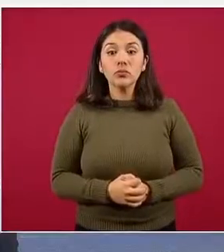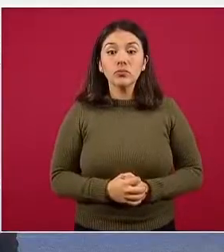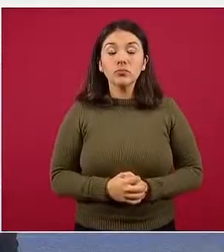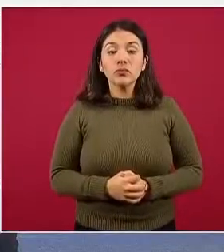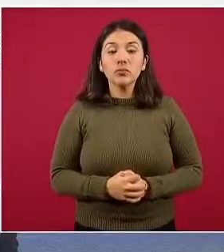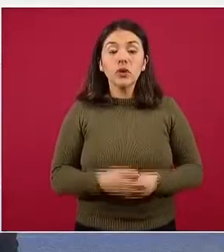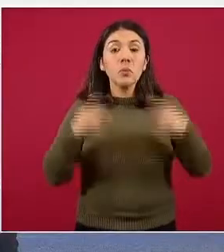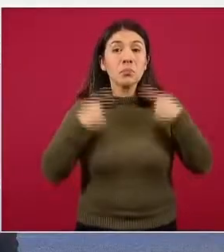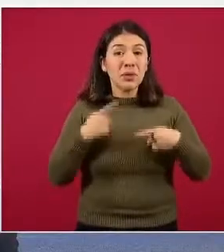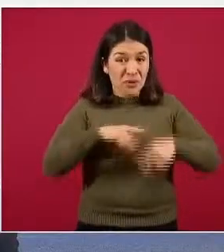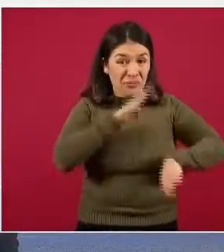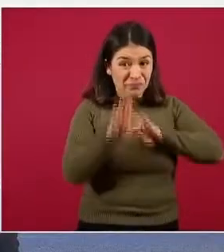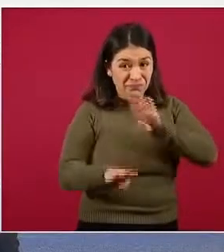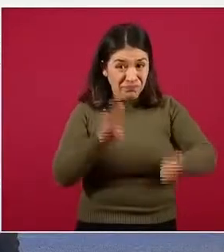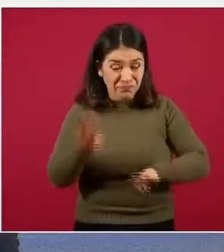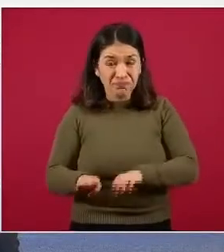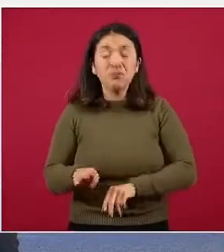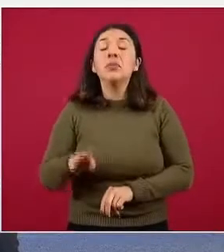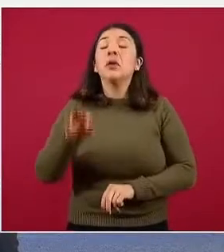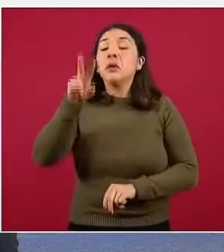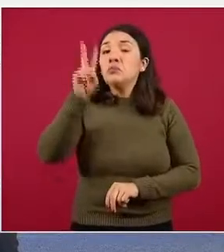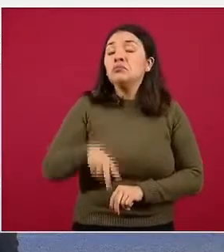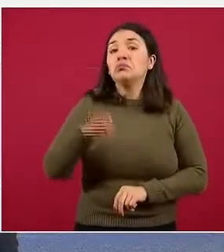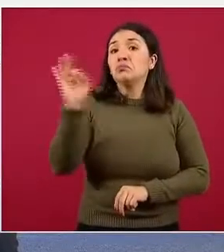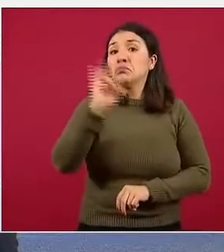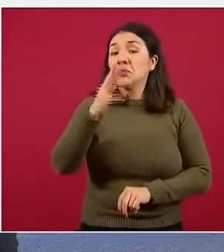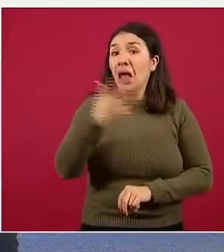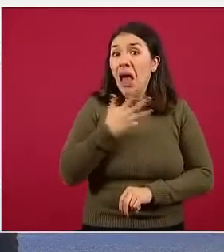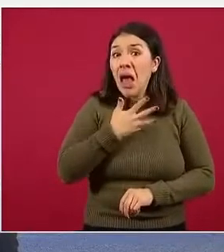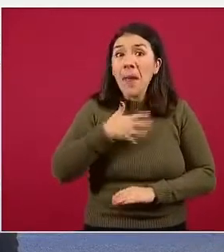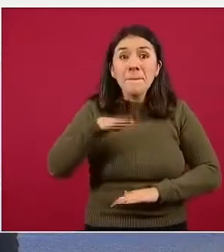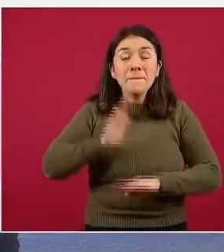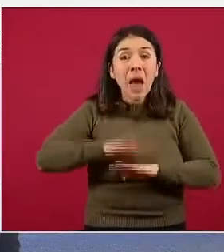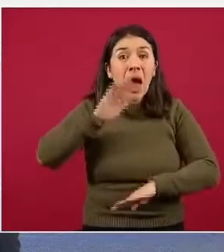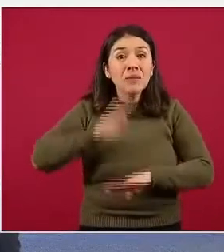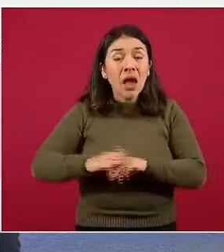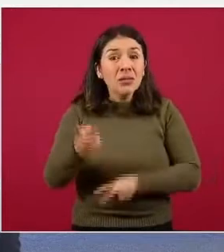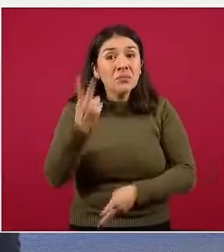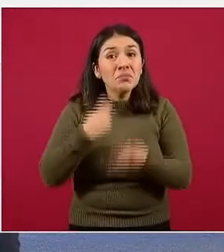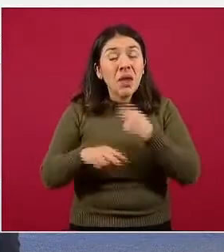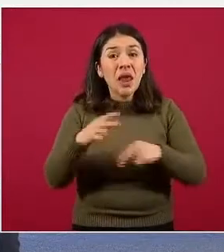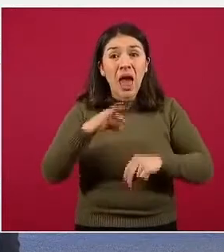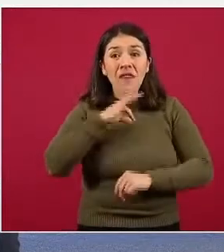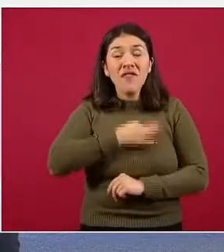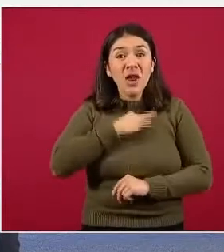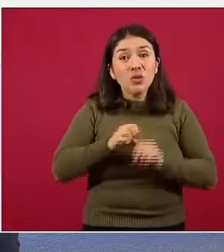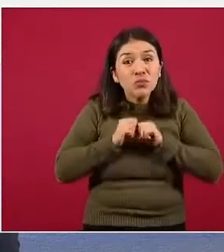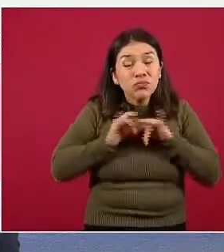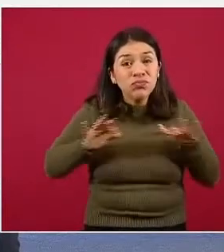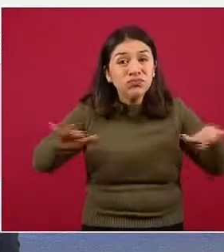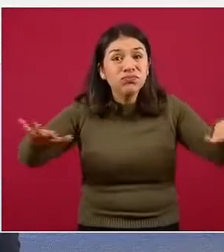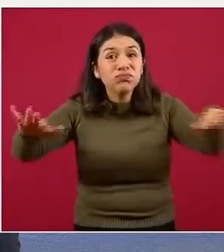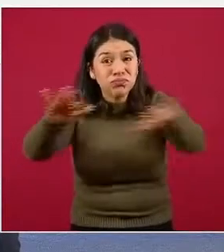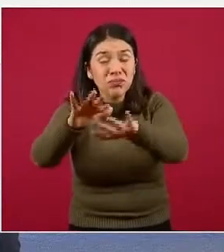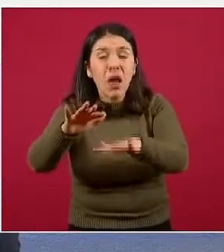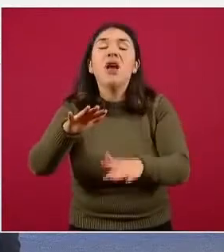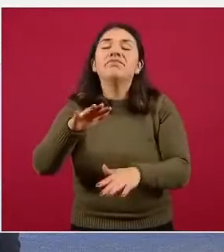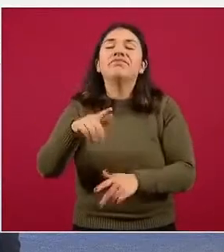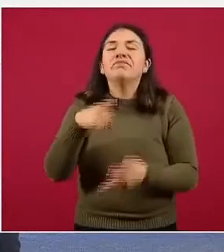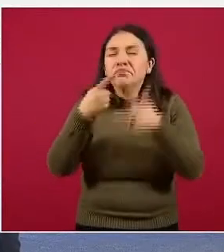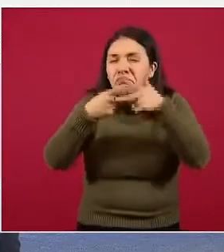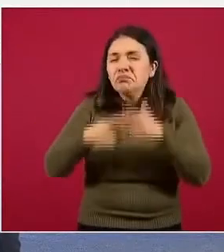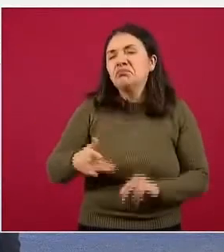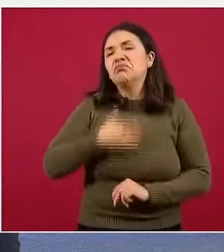Sobre las defunciones, evidentemente cuando hay un incremento en la actividad del virus ya prevista